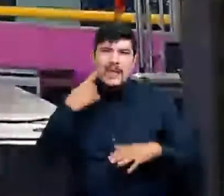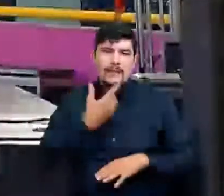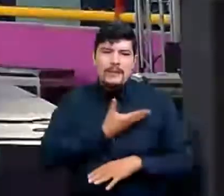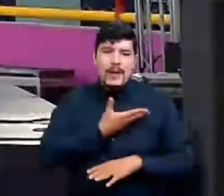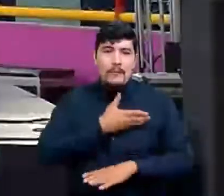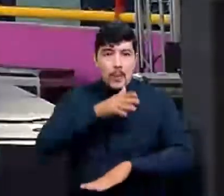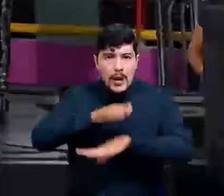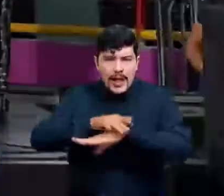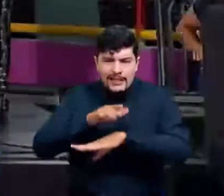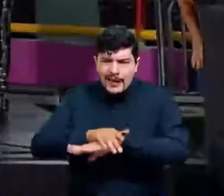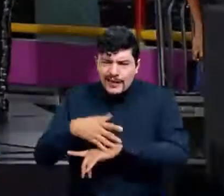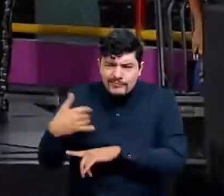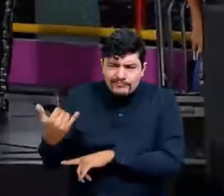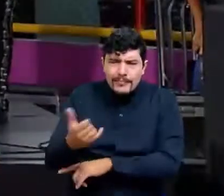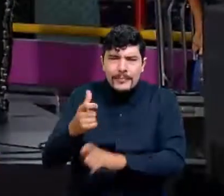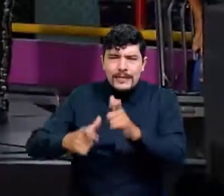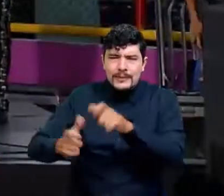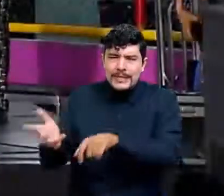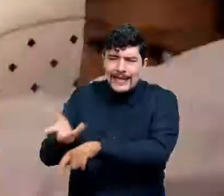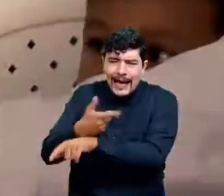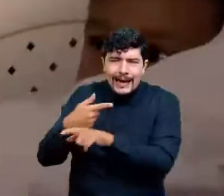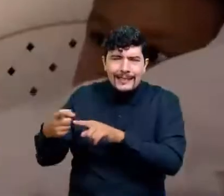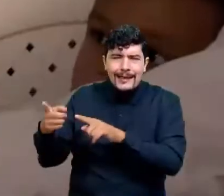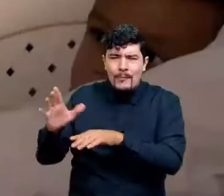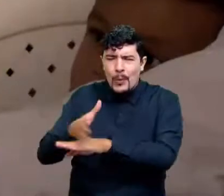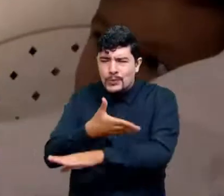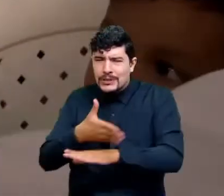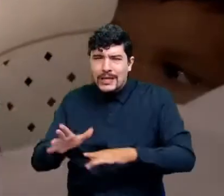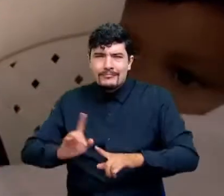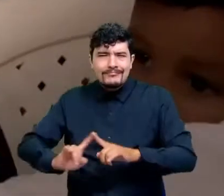que incluyó varios artistas locales.